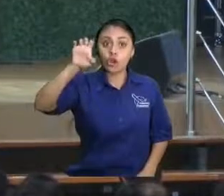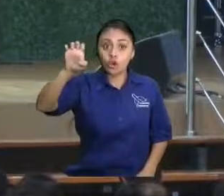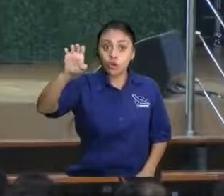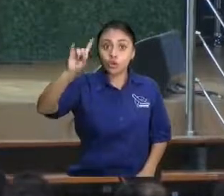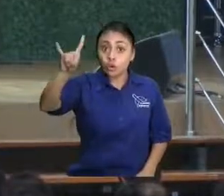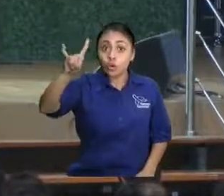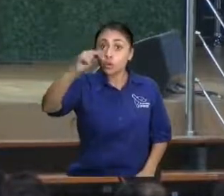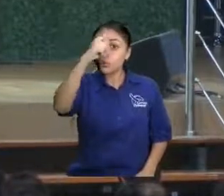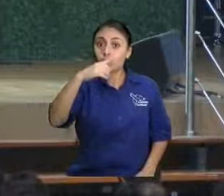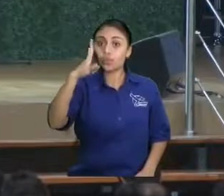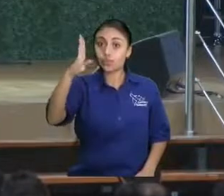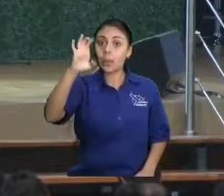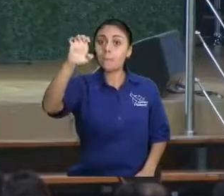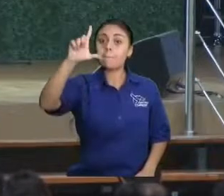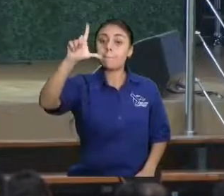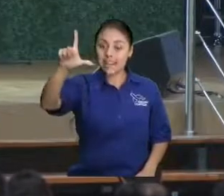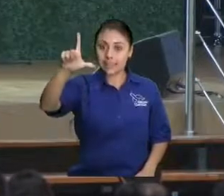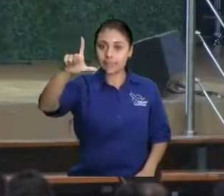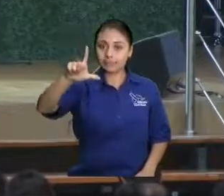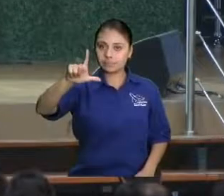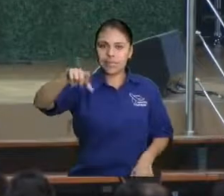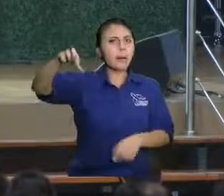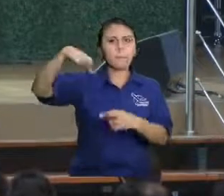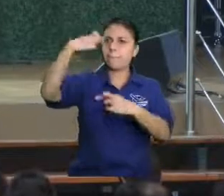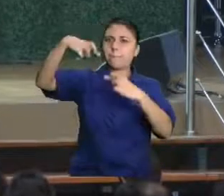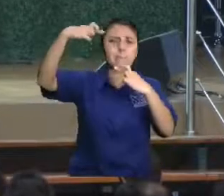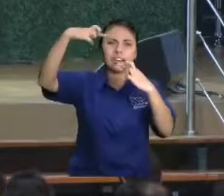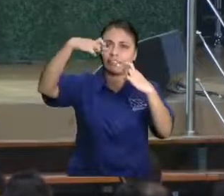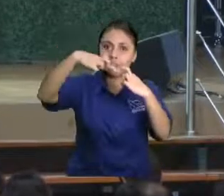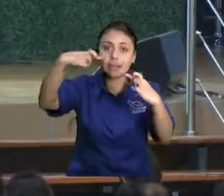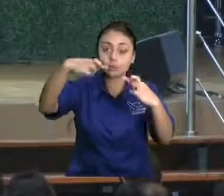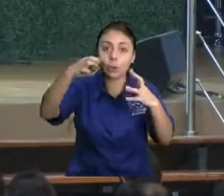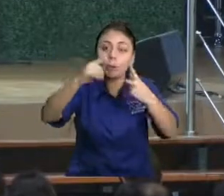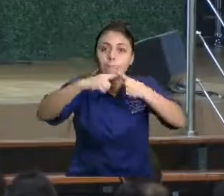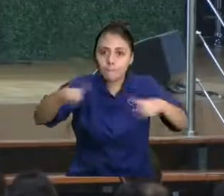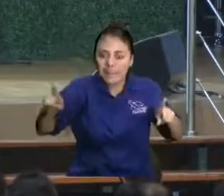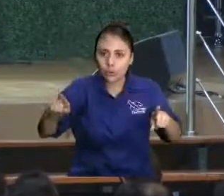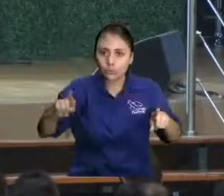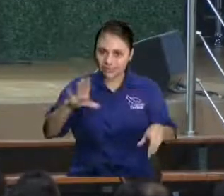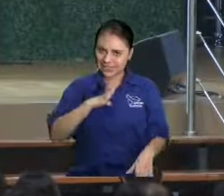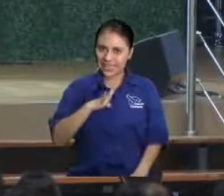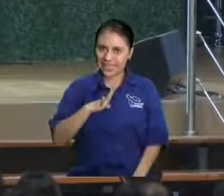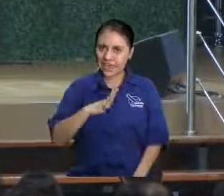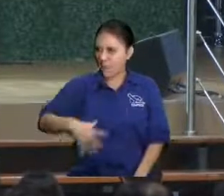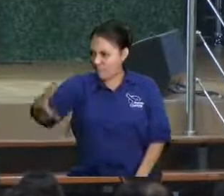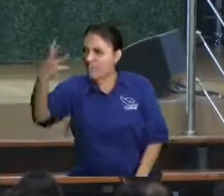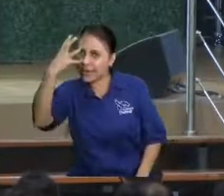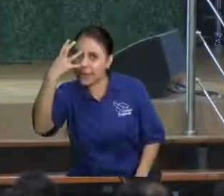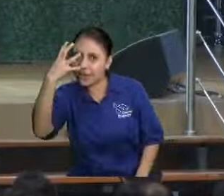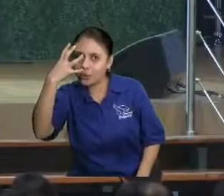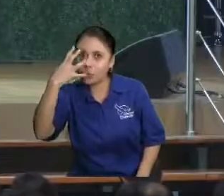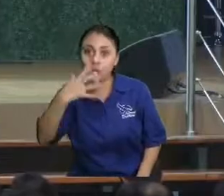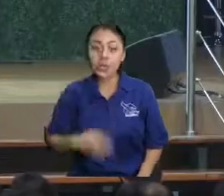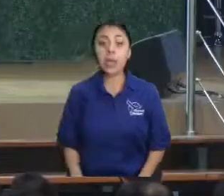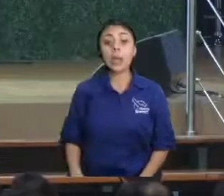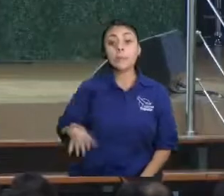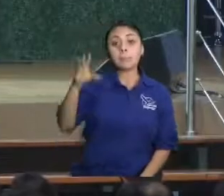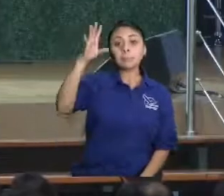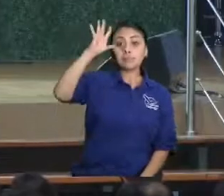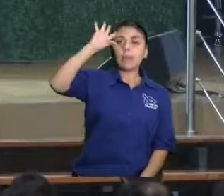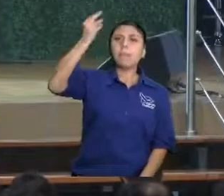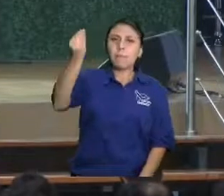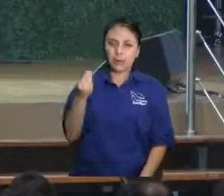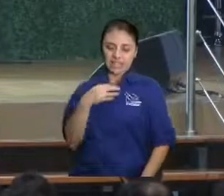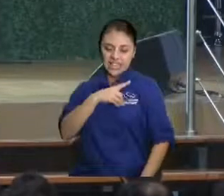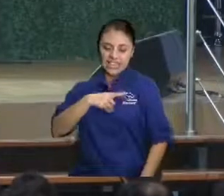Perfecto eras en todos tus caminos hasta que se halló en ti a la iniquidad. A causa de tu hermosura, a causa